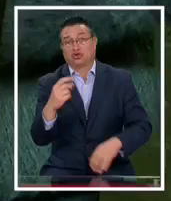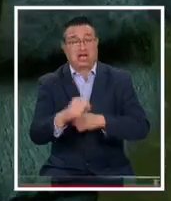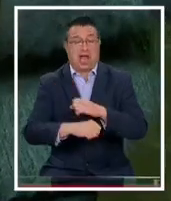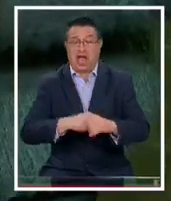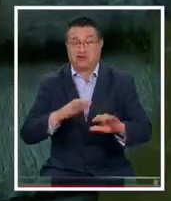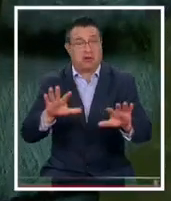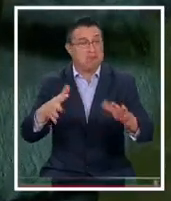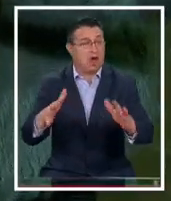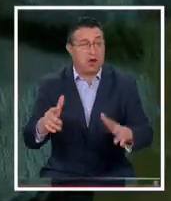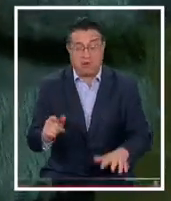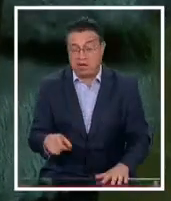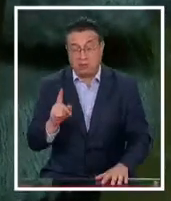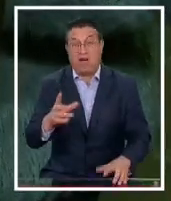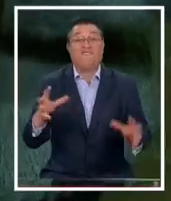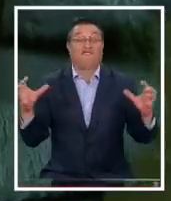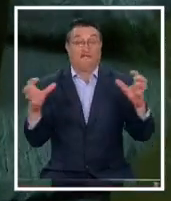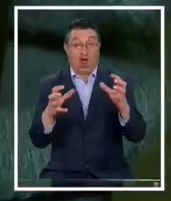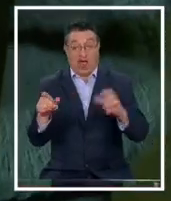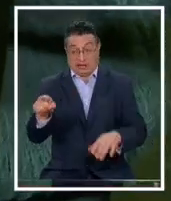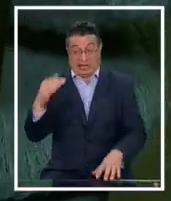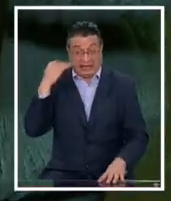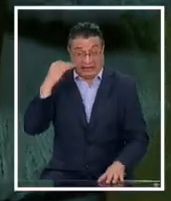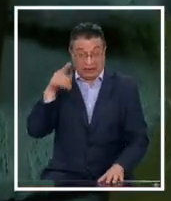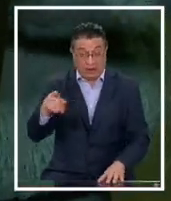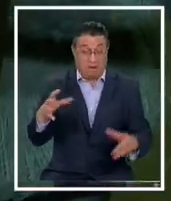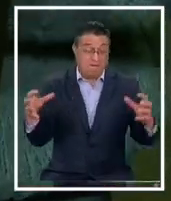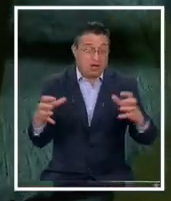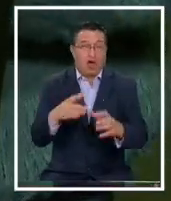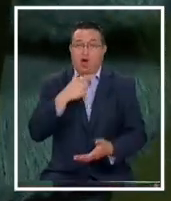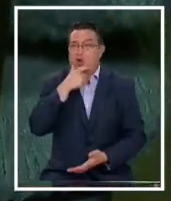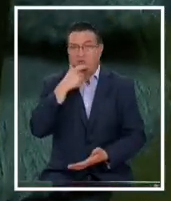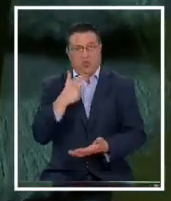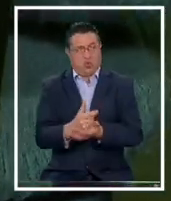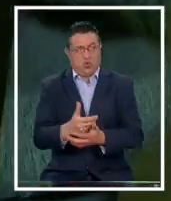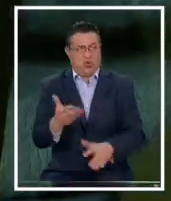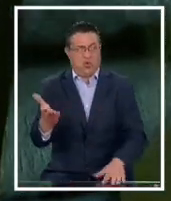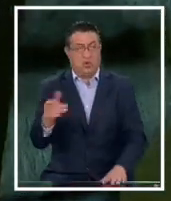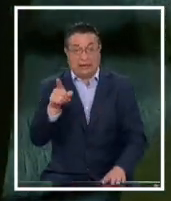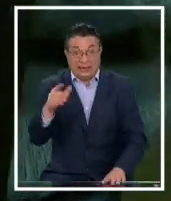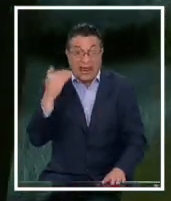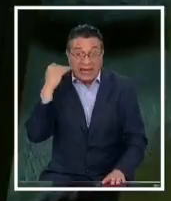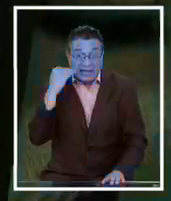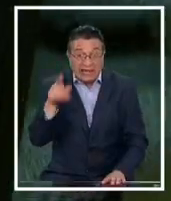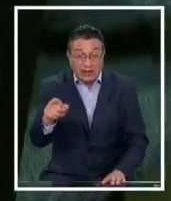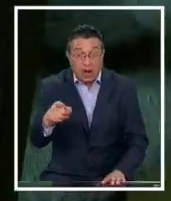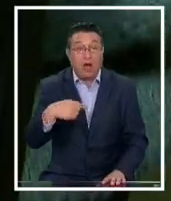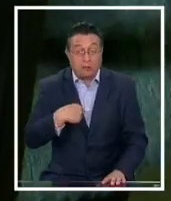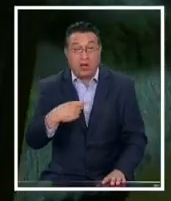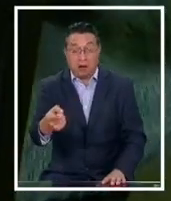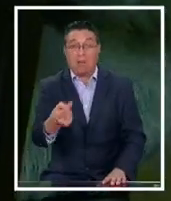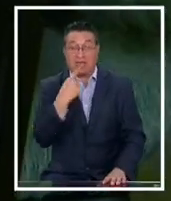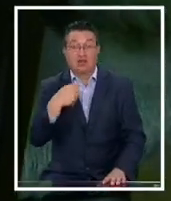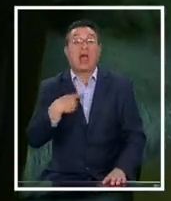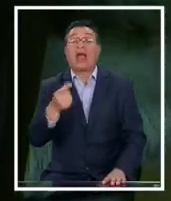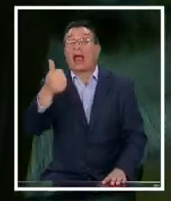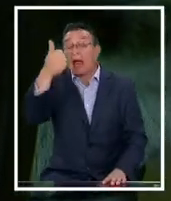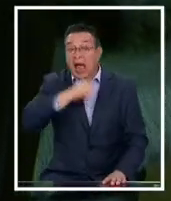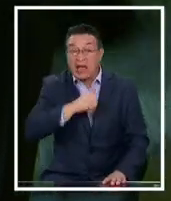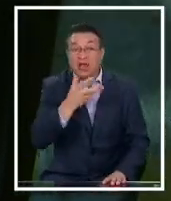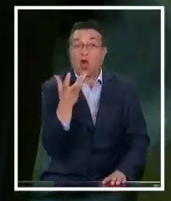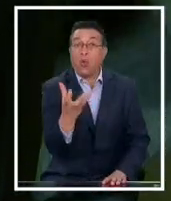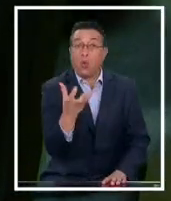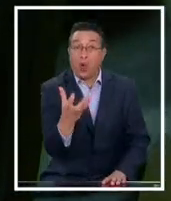no más que eso. Y la violencia de ese niño era impresionante. O sea, ese niño fue el que a mí me dijo, cállate,